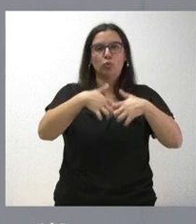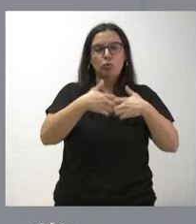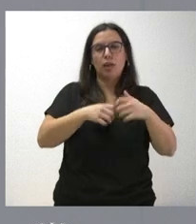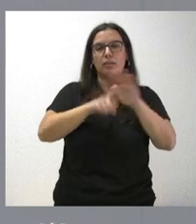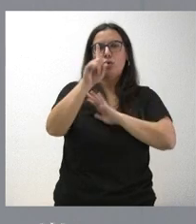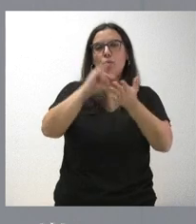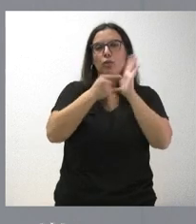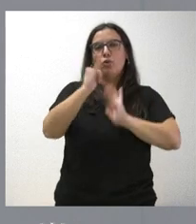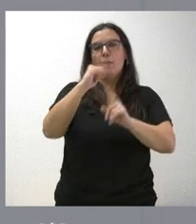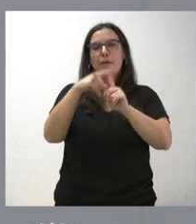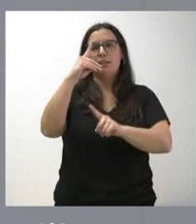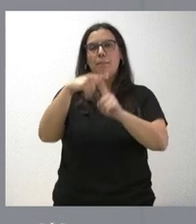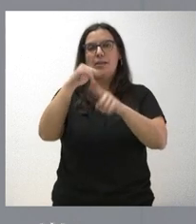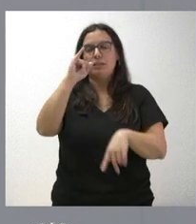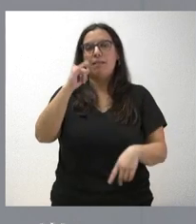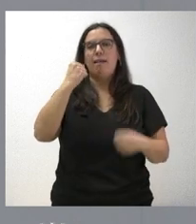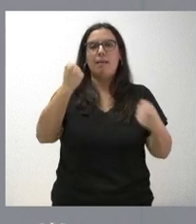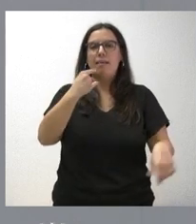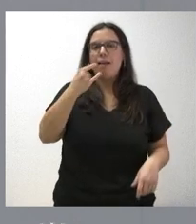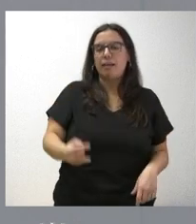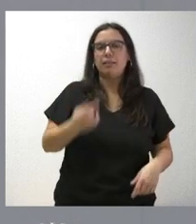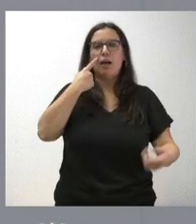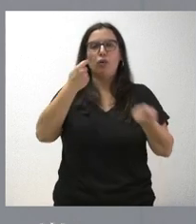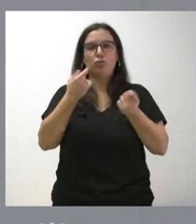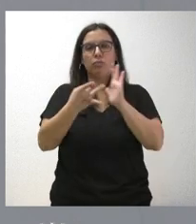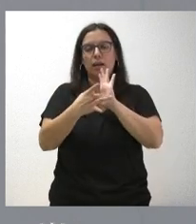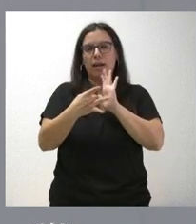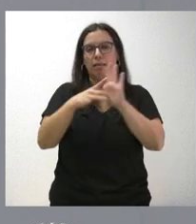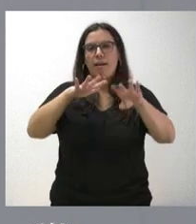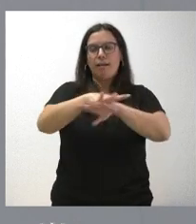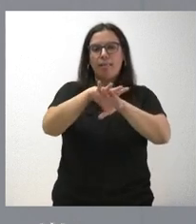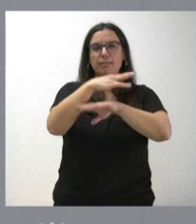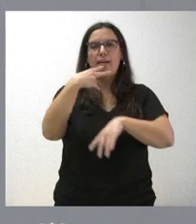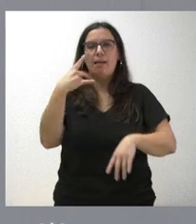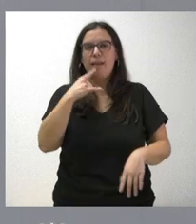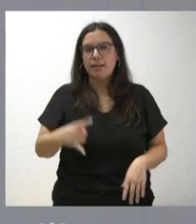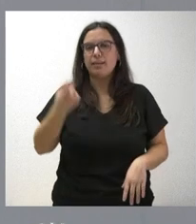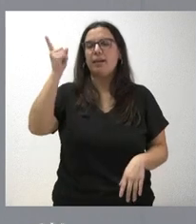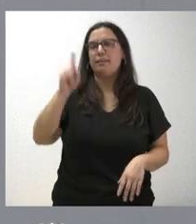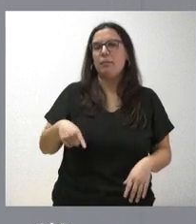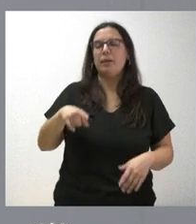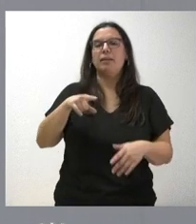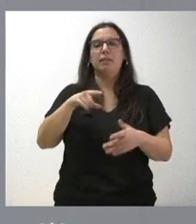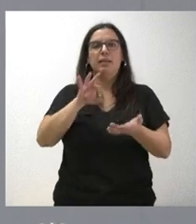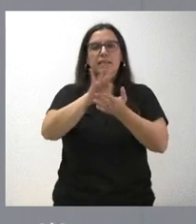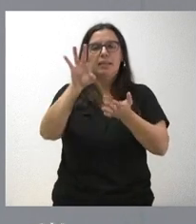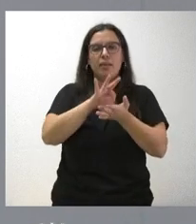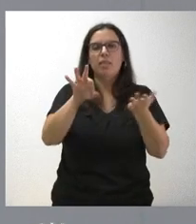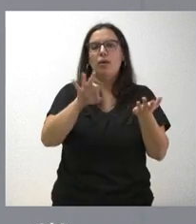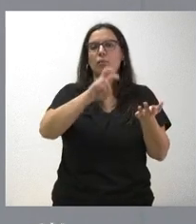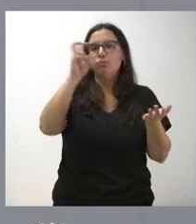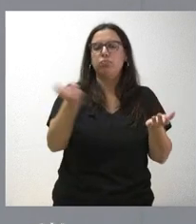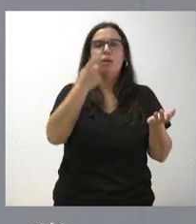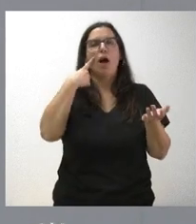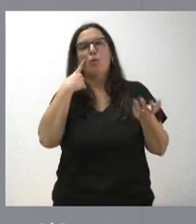deí energía eléctrica control de calidad de redes eléctricas así como servicios de asesoramiento y auditoría en todos